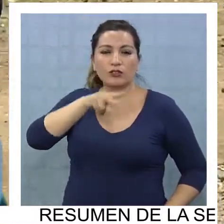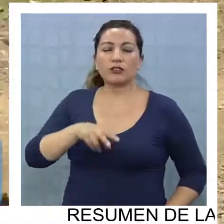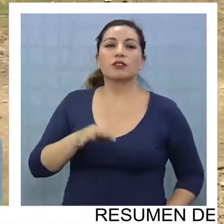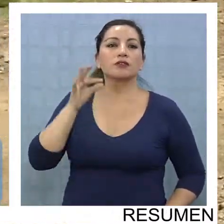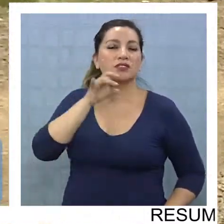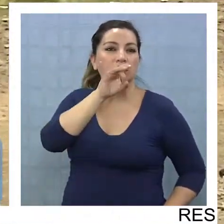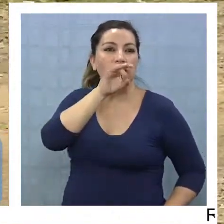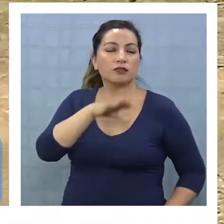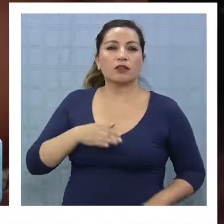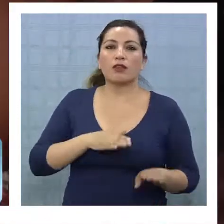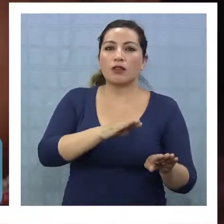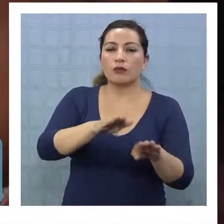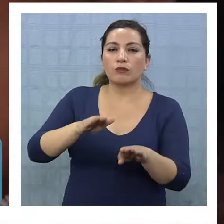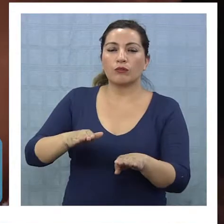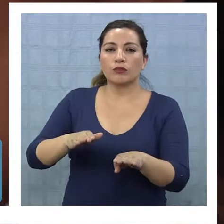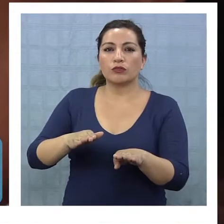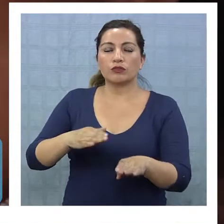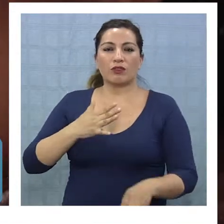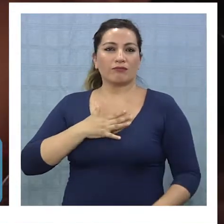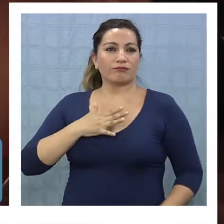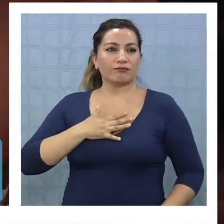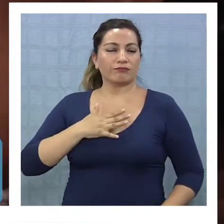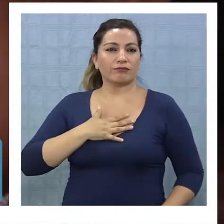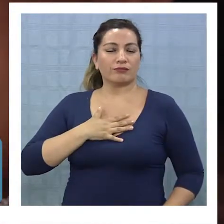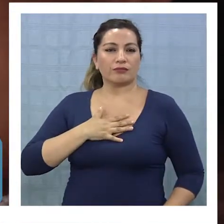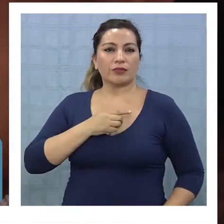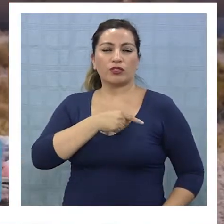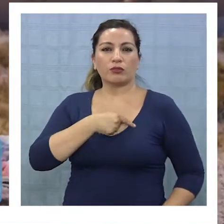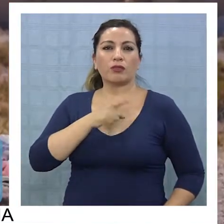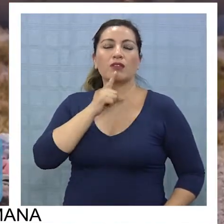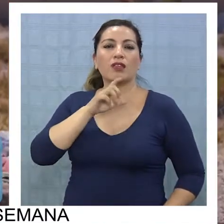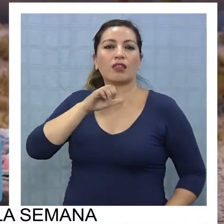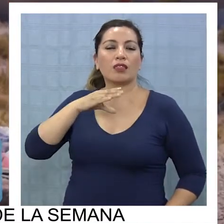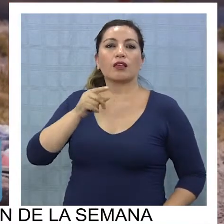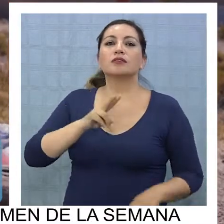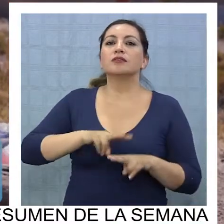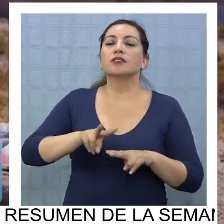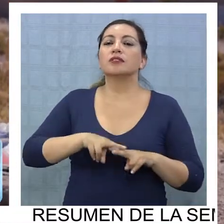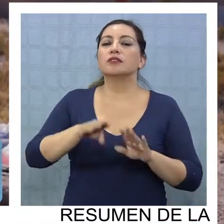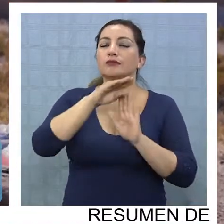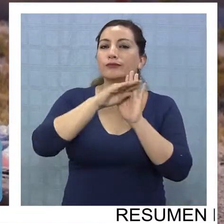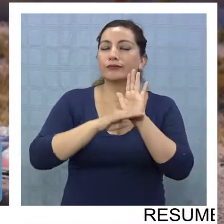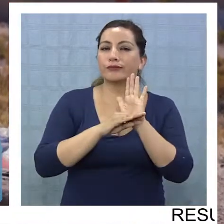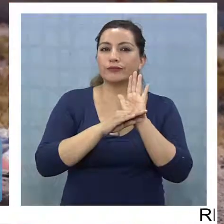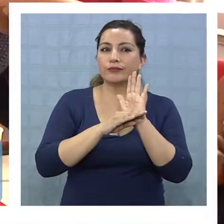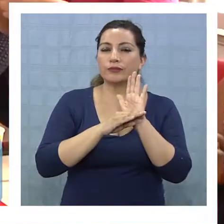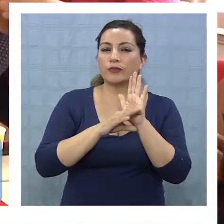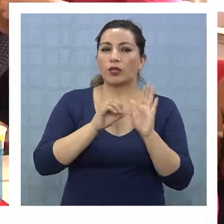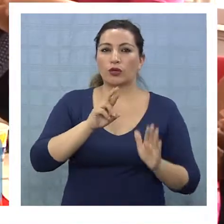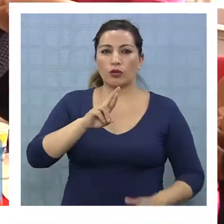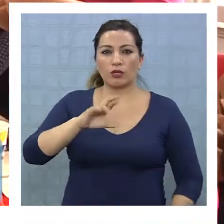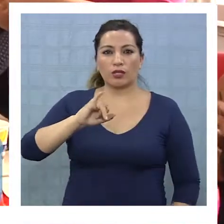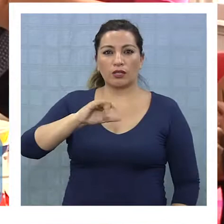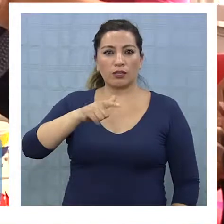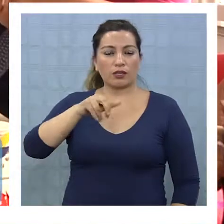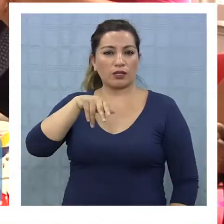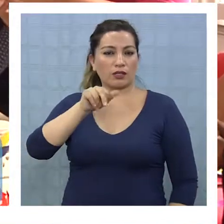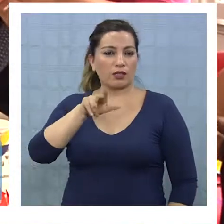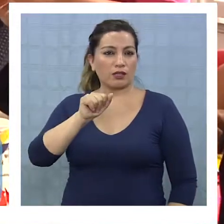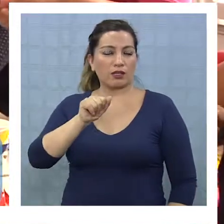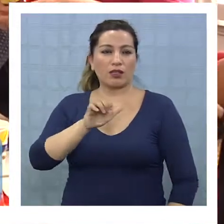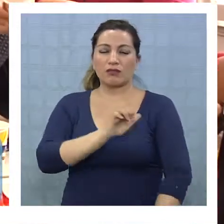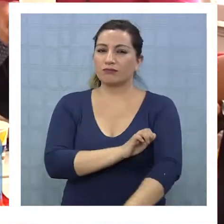Mujeres, con apoyo de la empresa canadiense Tech Research, se encuentra desarrollando el programa Originarias con el fin de